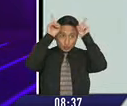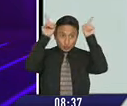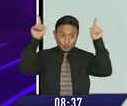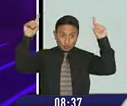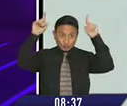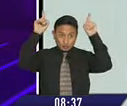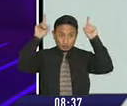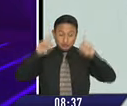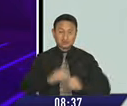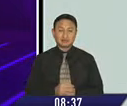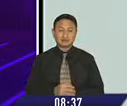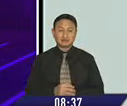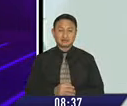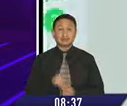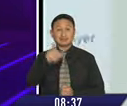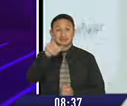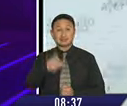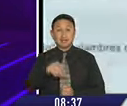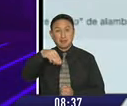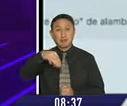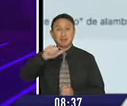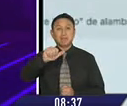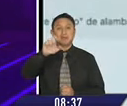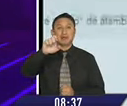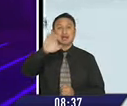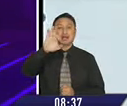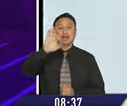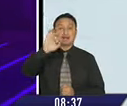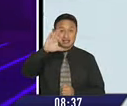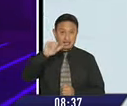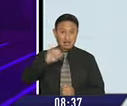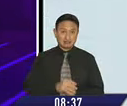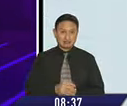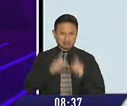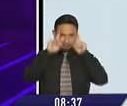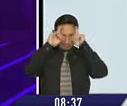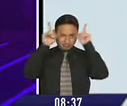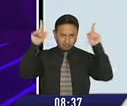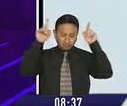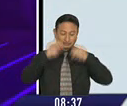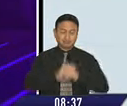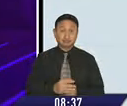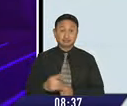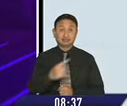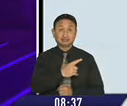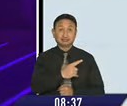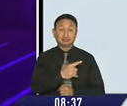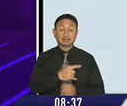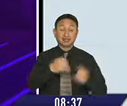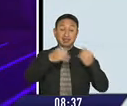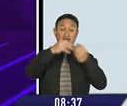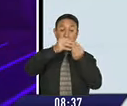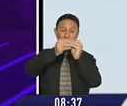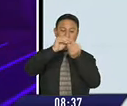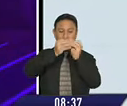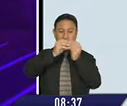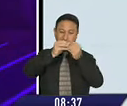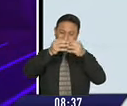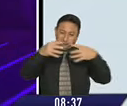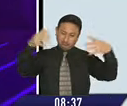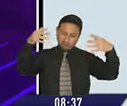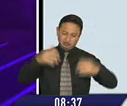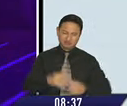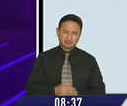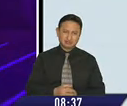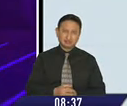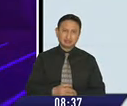Ahí están, los cachos de Maléfica. Qué horror esto, ¿no? Buenos días, TVC. Este nudo de alambres que los técnicos hicieron sin ninguna ética. Y el